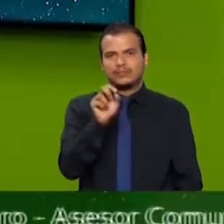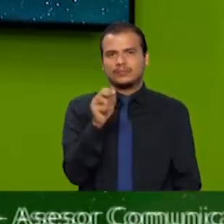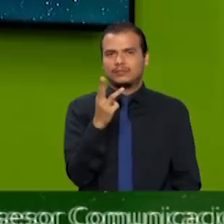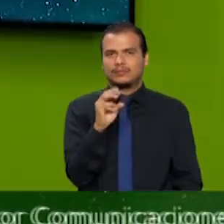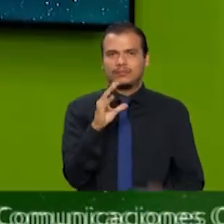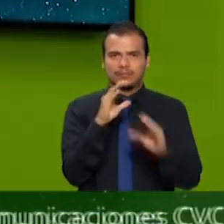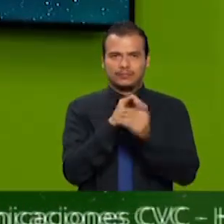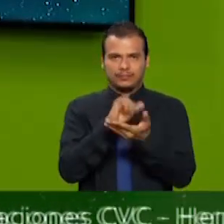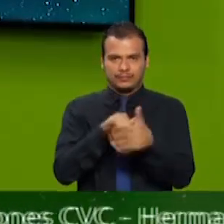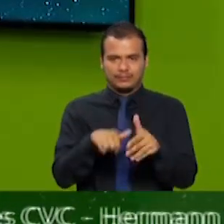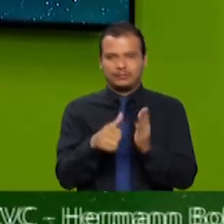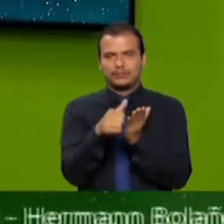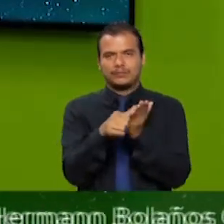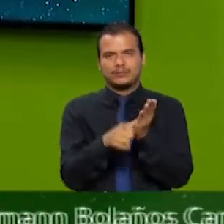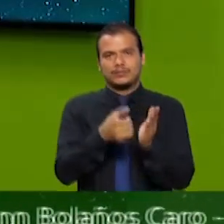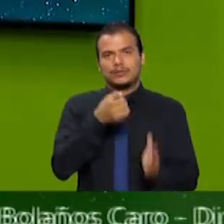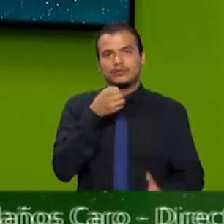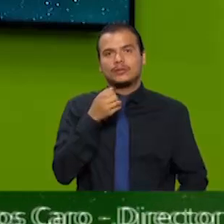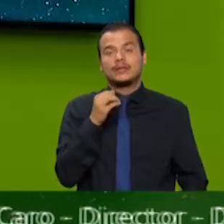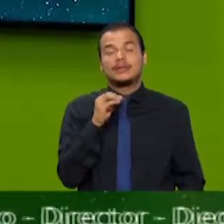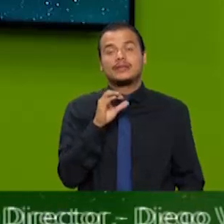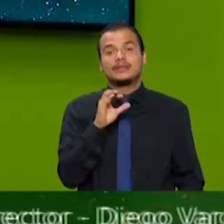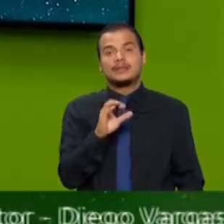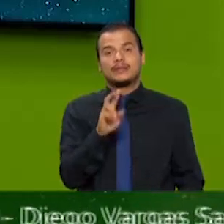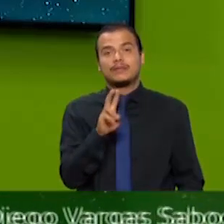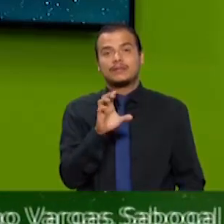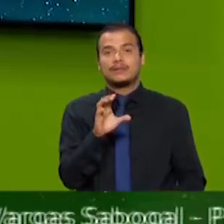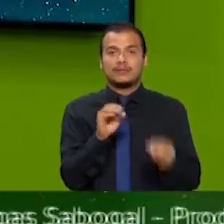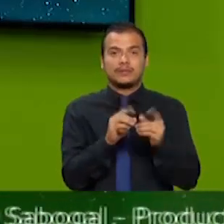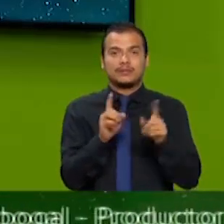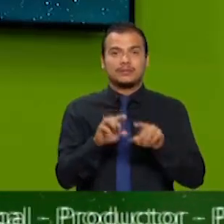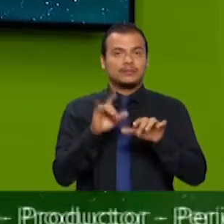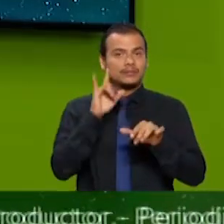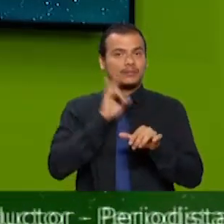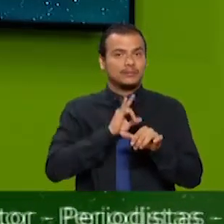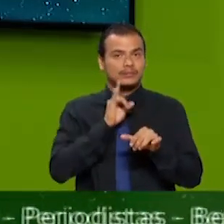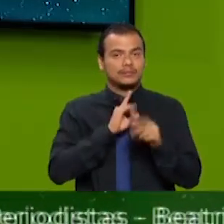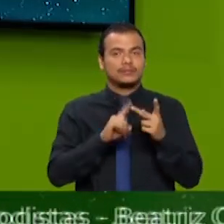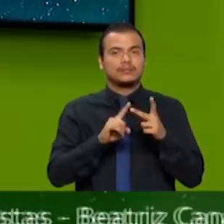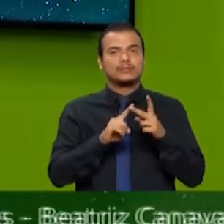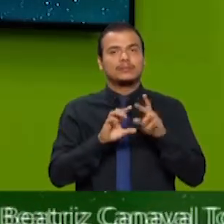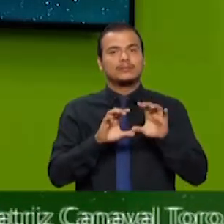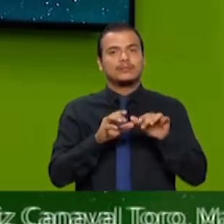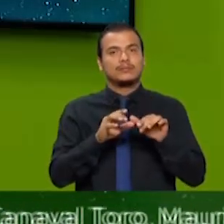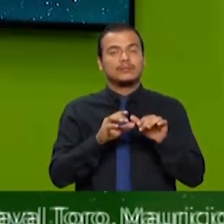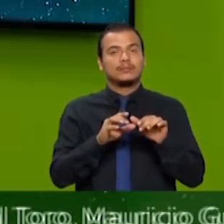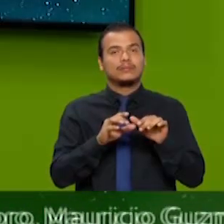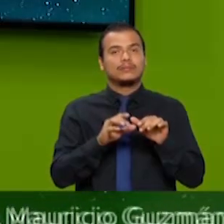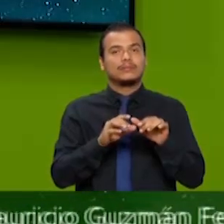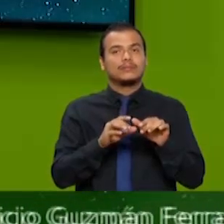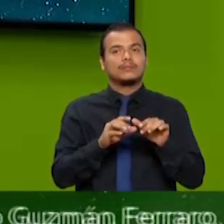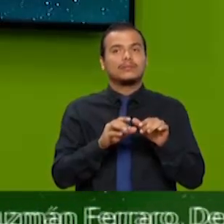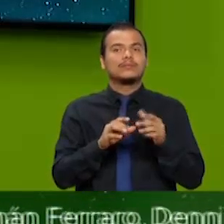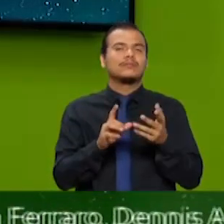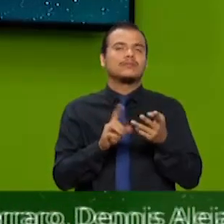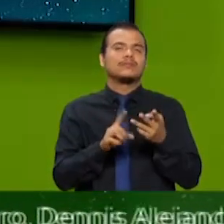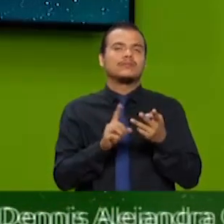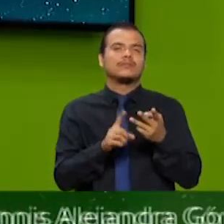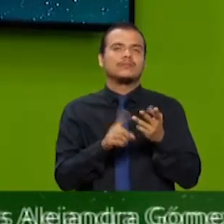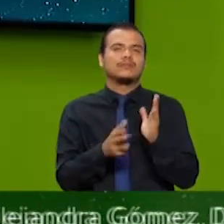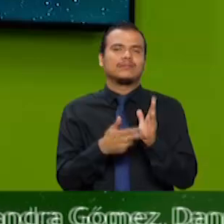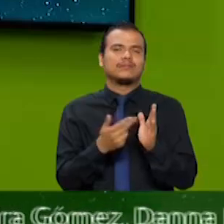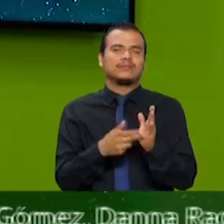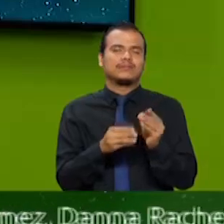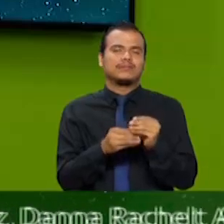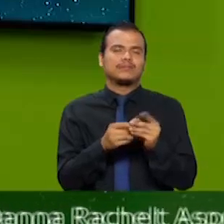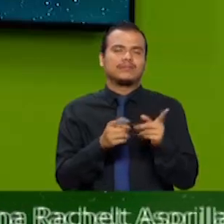de la noche en el informativo CBC. También pueden seguirnos en Modo Verde la revista, en modoverderadio.com la emisora, en Cuentos Verdes y